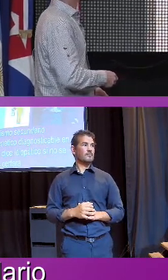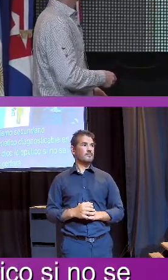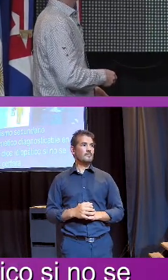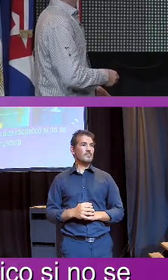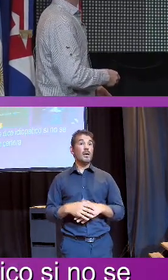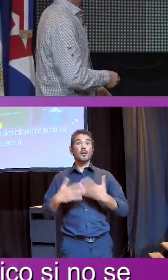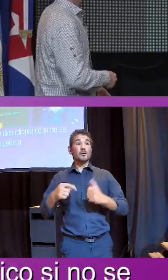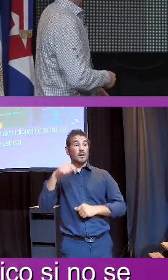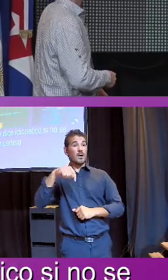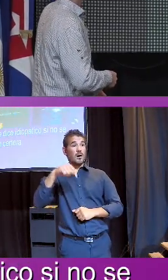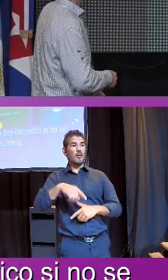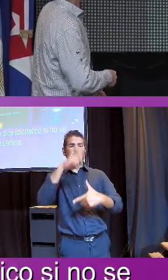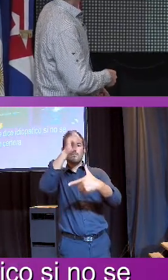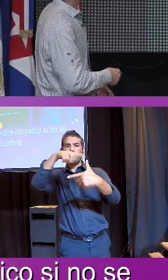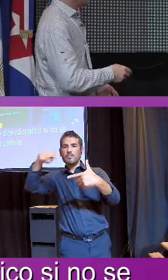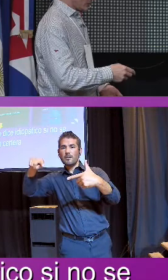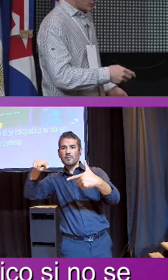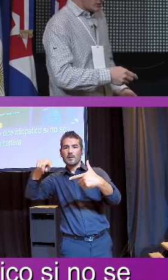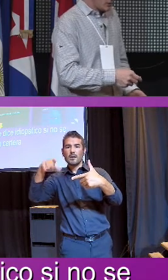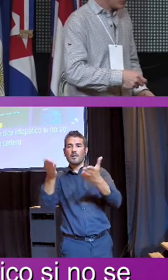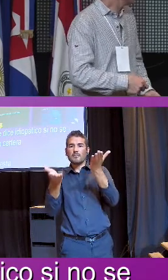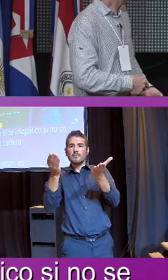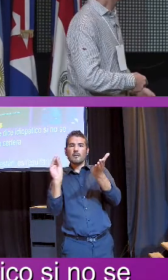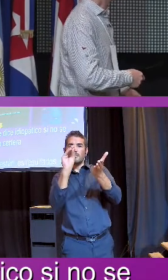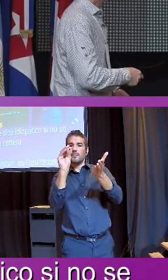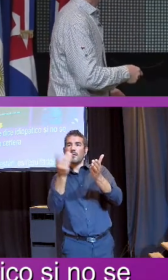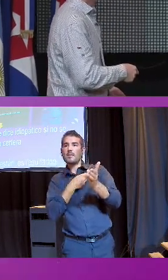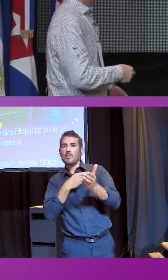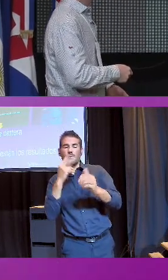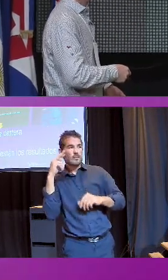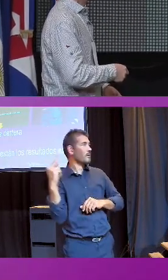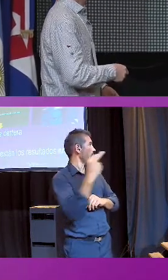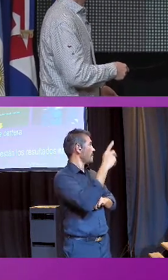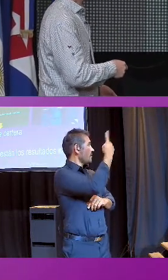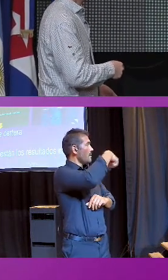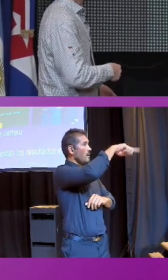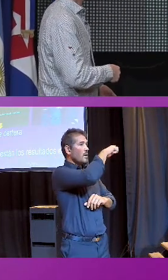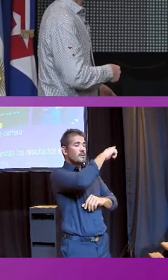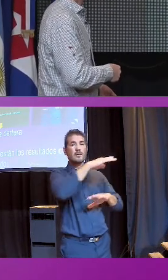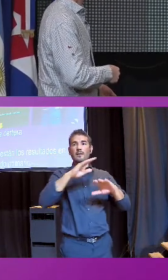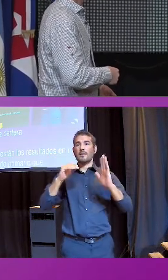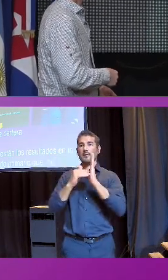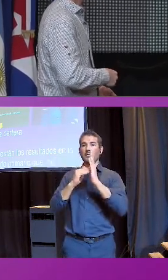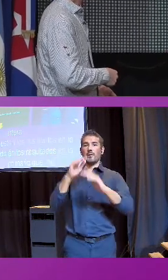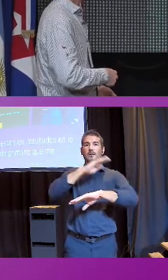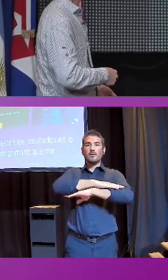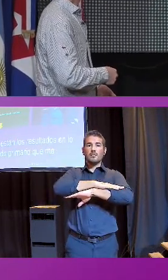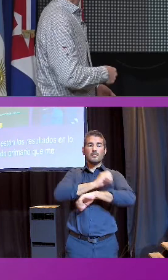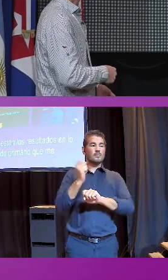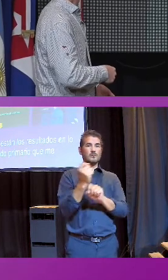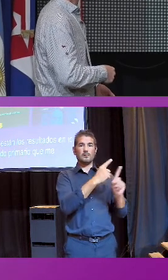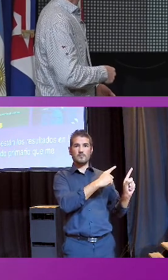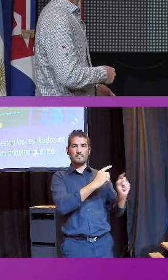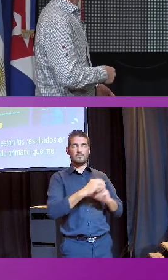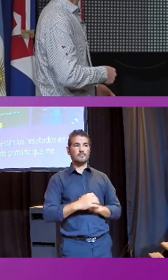Estas son las escalas con las que se midió y aquí están los resultados en lo que es conducta, que era el resultado primario que midieron. ¿Sí?